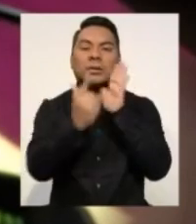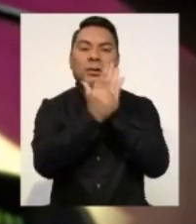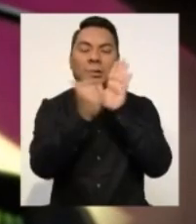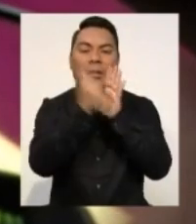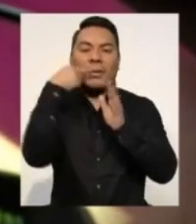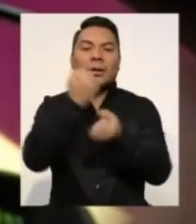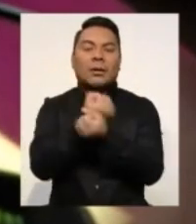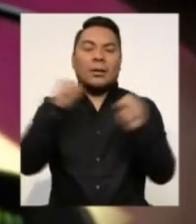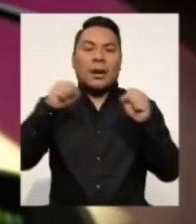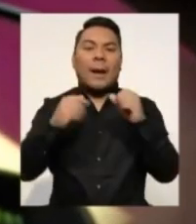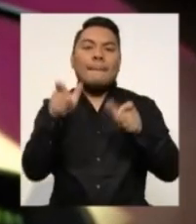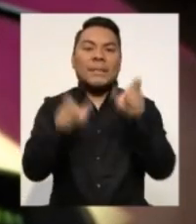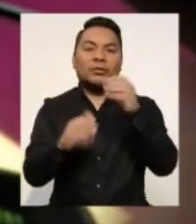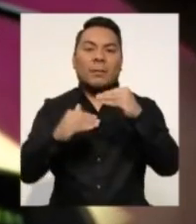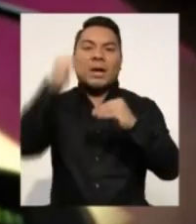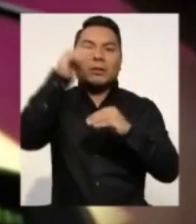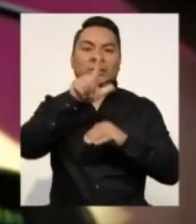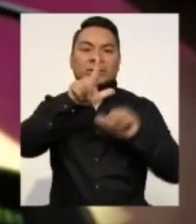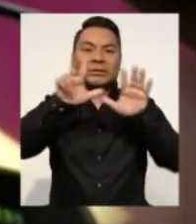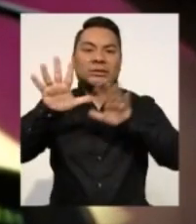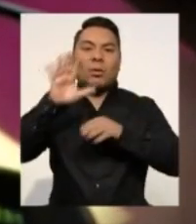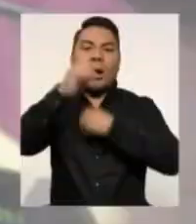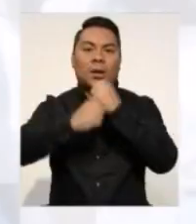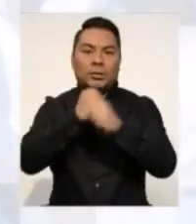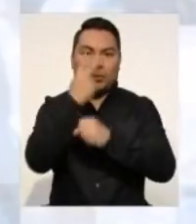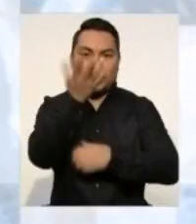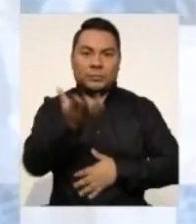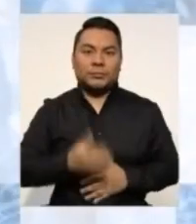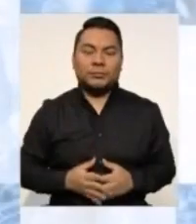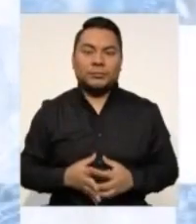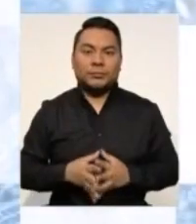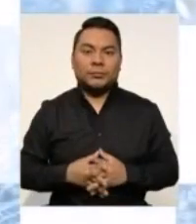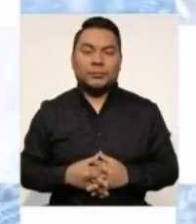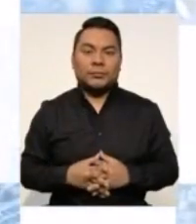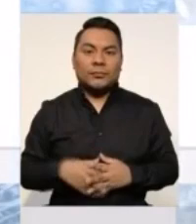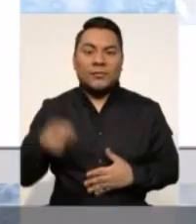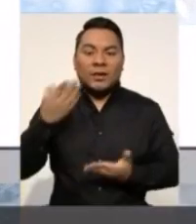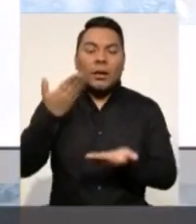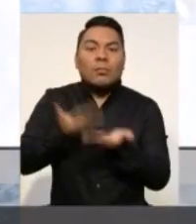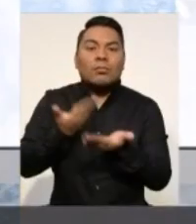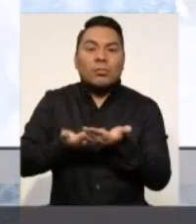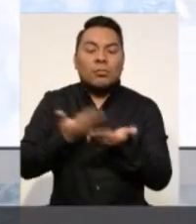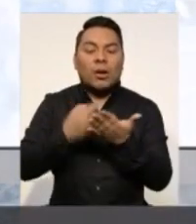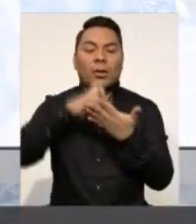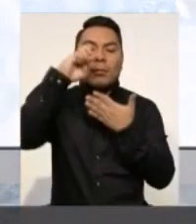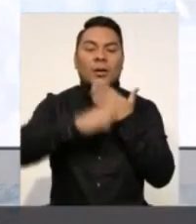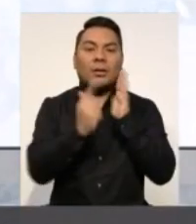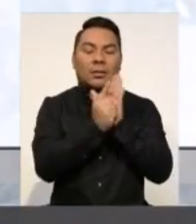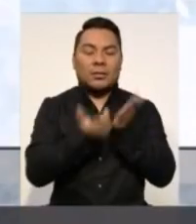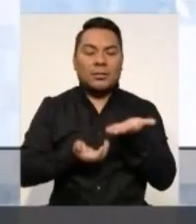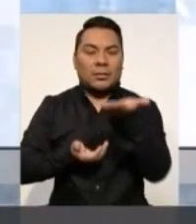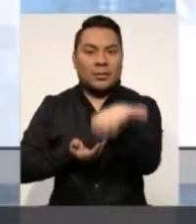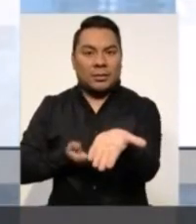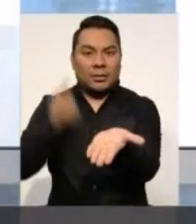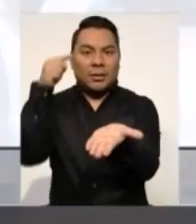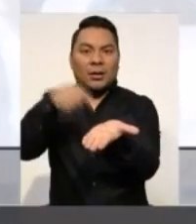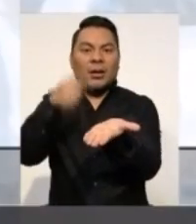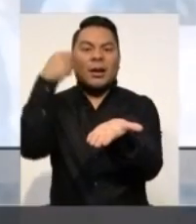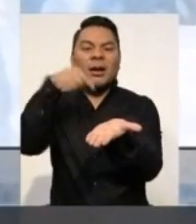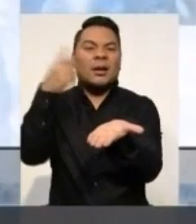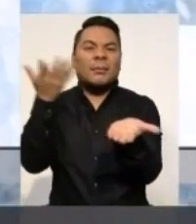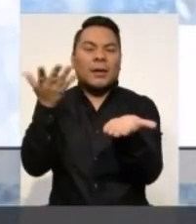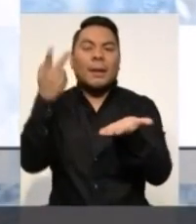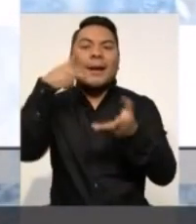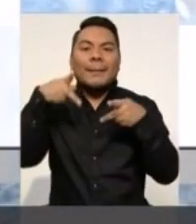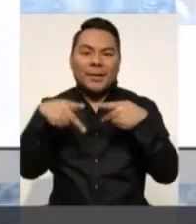a personas mayores de 75 años. Veamos. La propuesta modifica el Código de Ejecución Penal para permitir